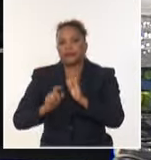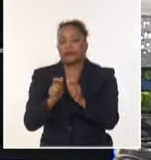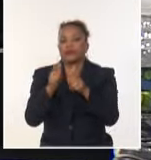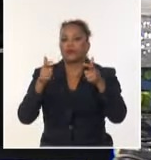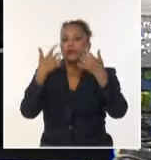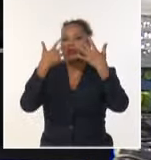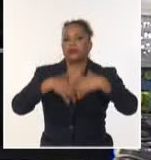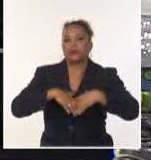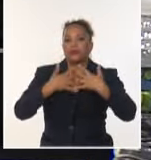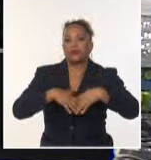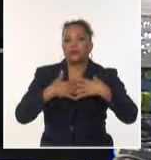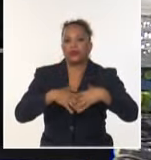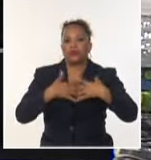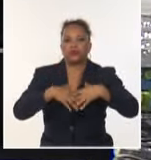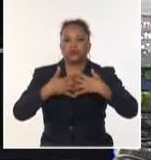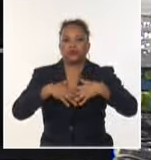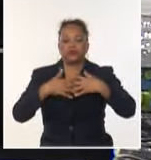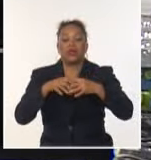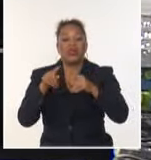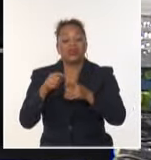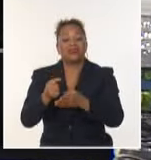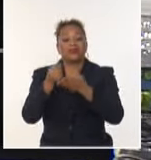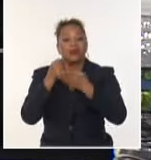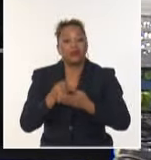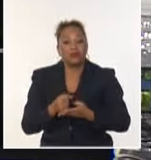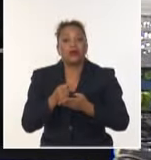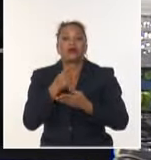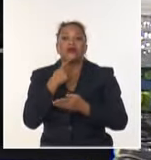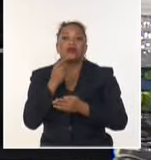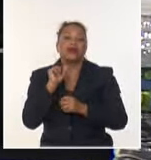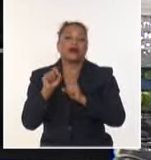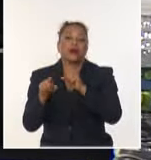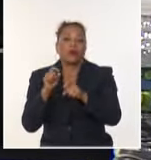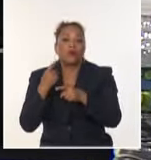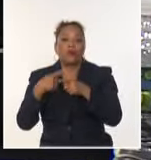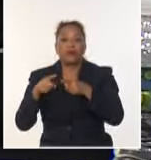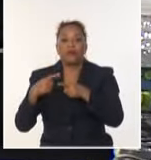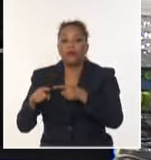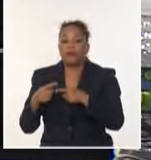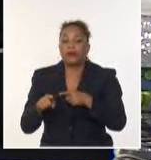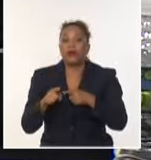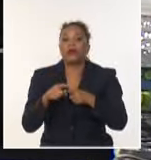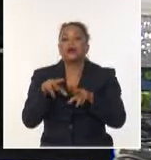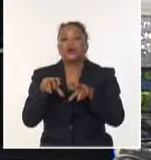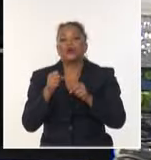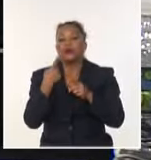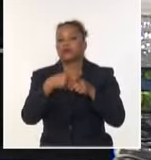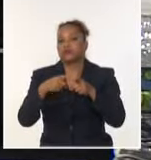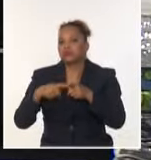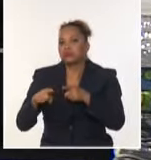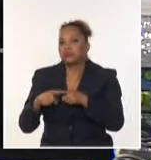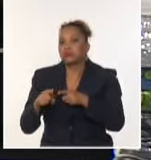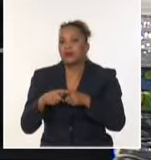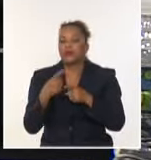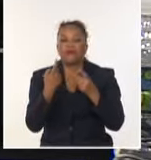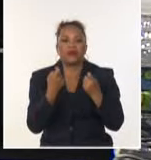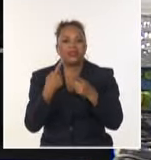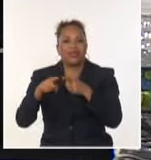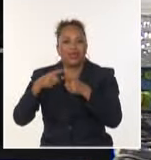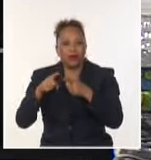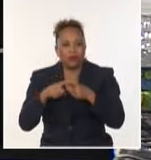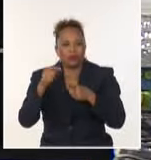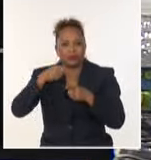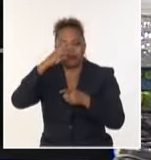la productividad, han favorecido las exportaciones, han creado nuevos productos ante la ausencia de materias primas